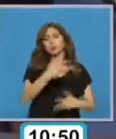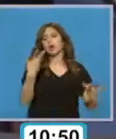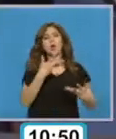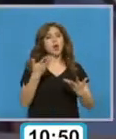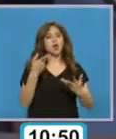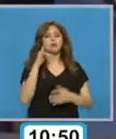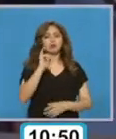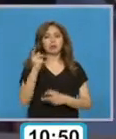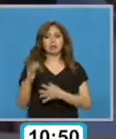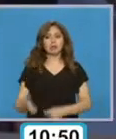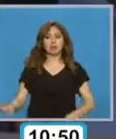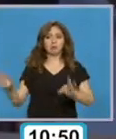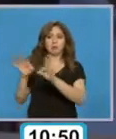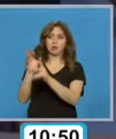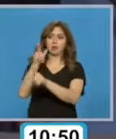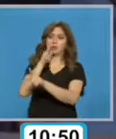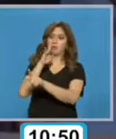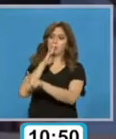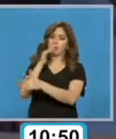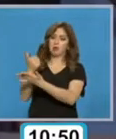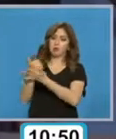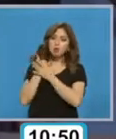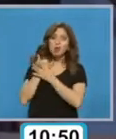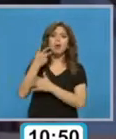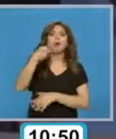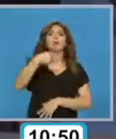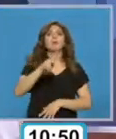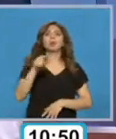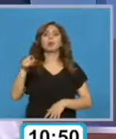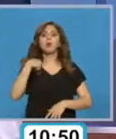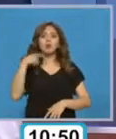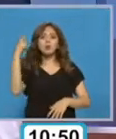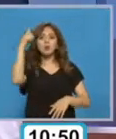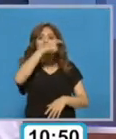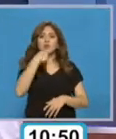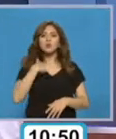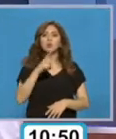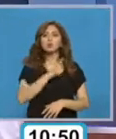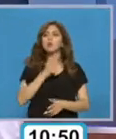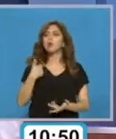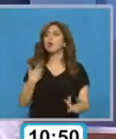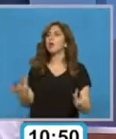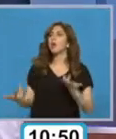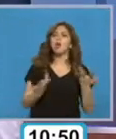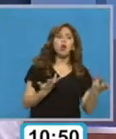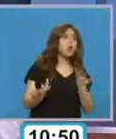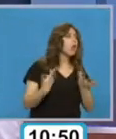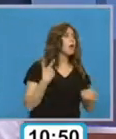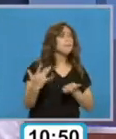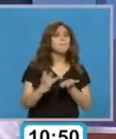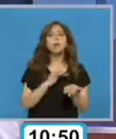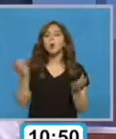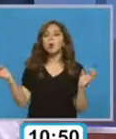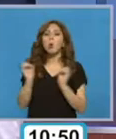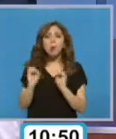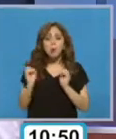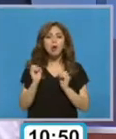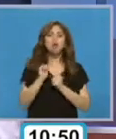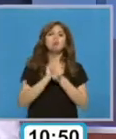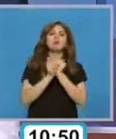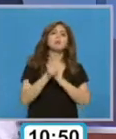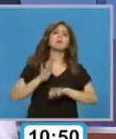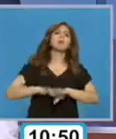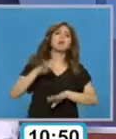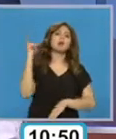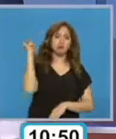muy importante porque es difícil, la verdad es muy difícil y si tú estás solo y sin nadie que te apoye, cuesta más trabajo. Y